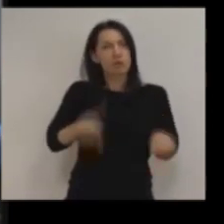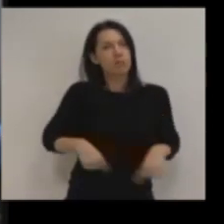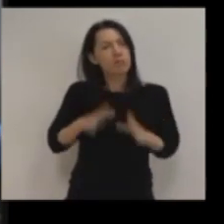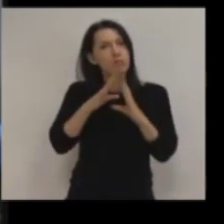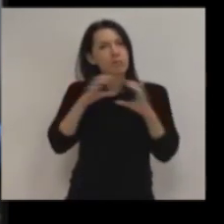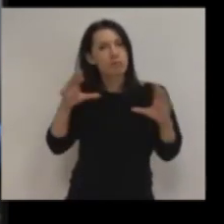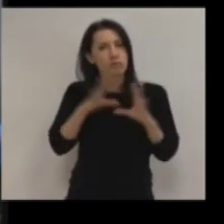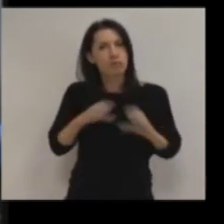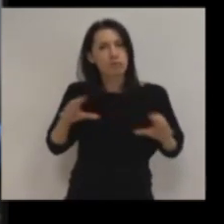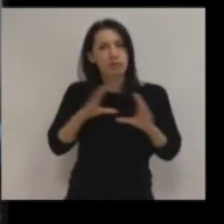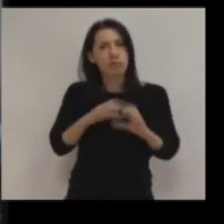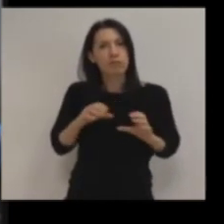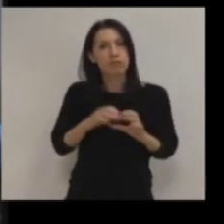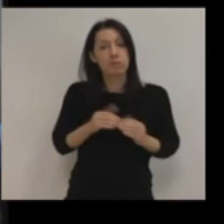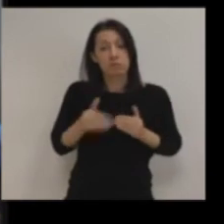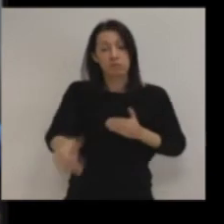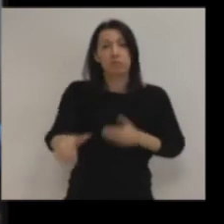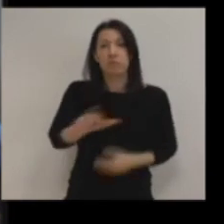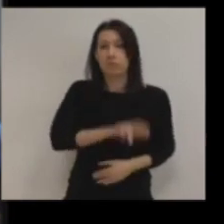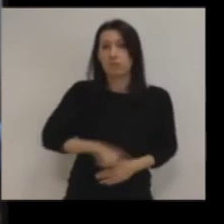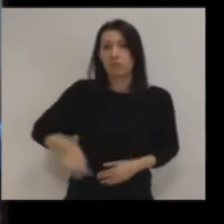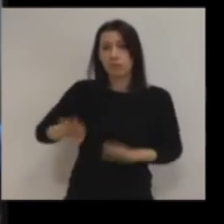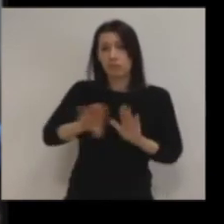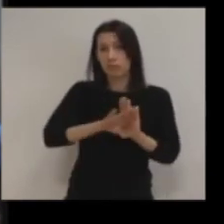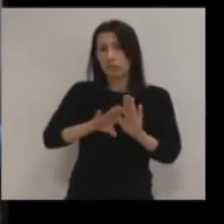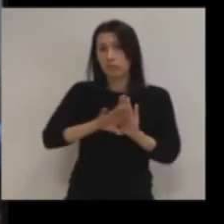ganas de repetir y de seguir